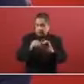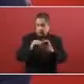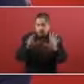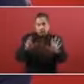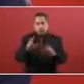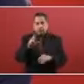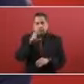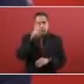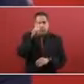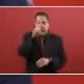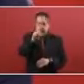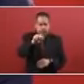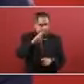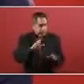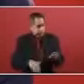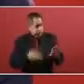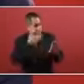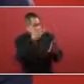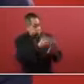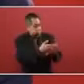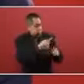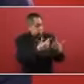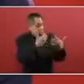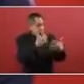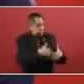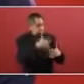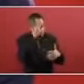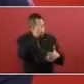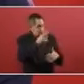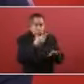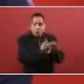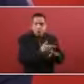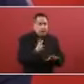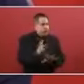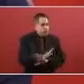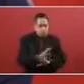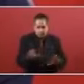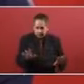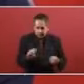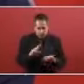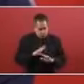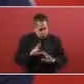no estamos en contra de los empresarios.